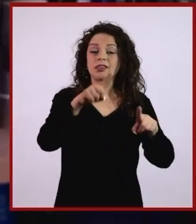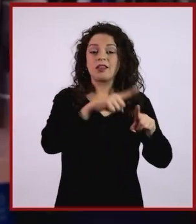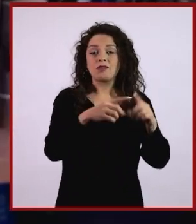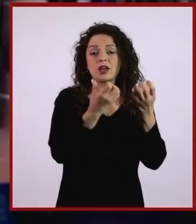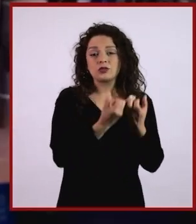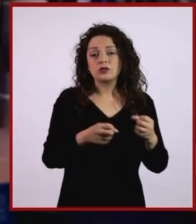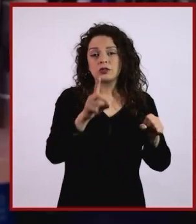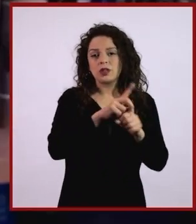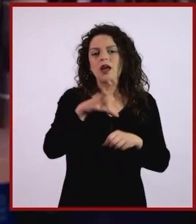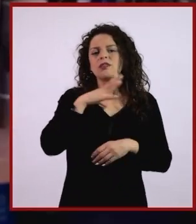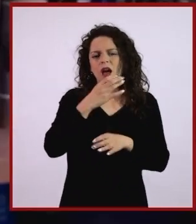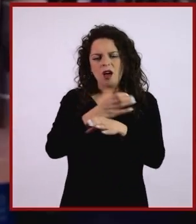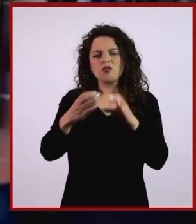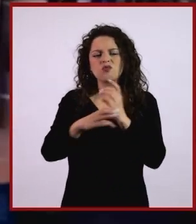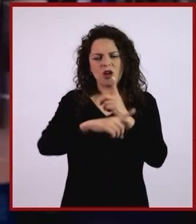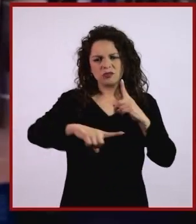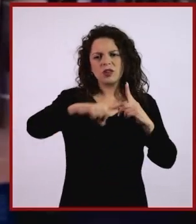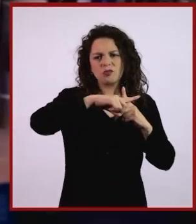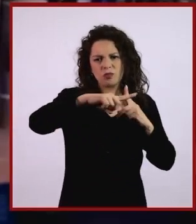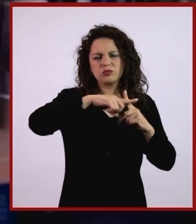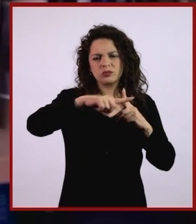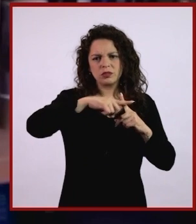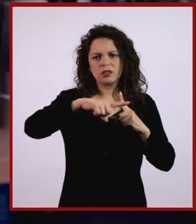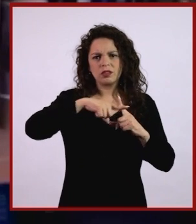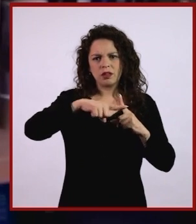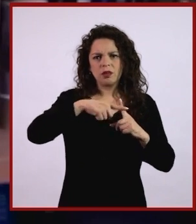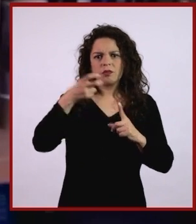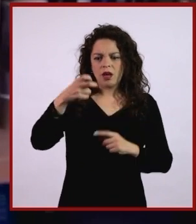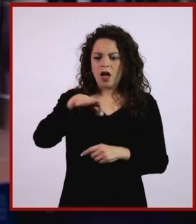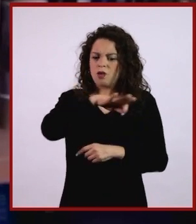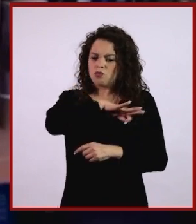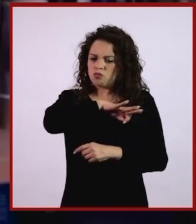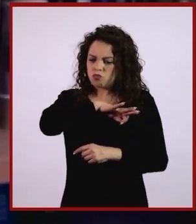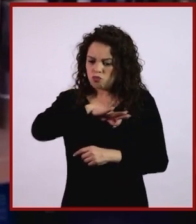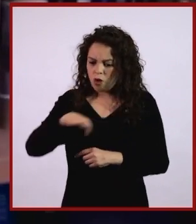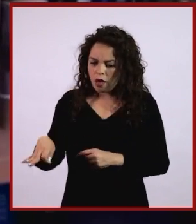sociedades tienen puntos favorables que pueden ser